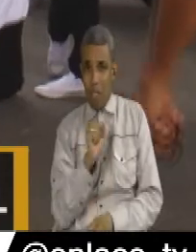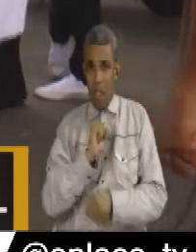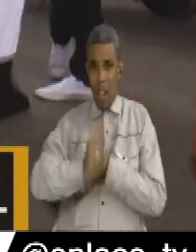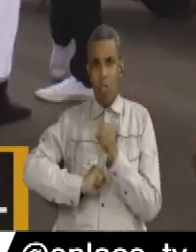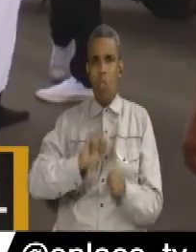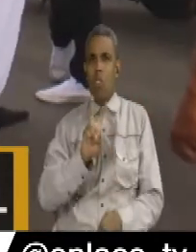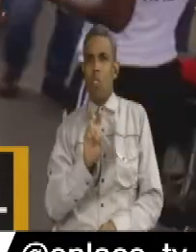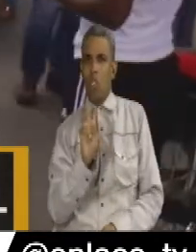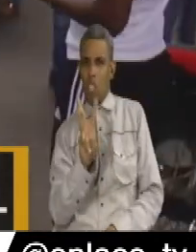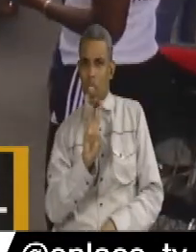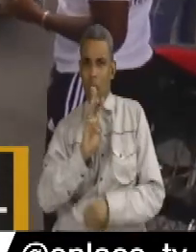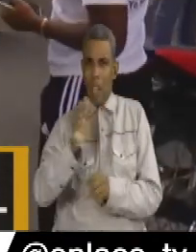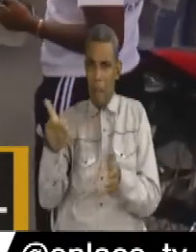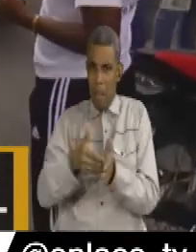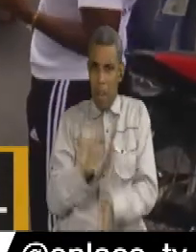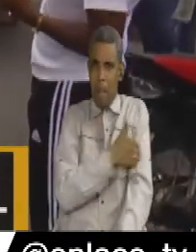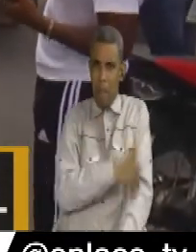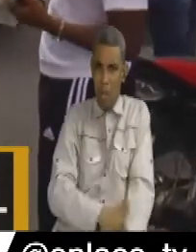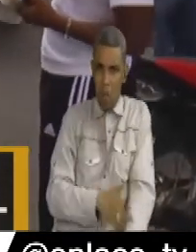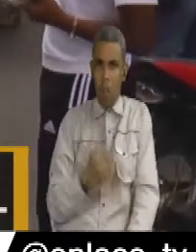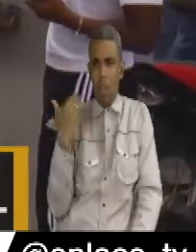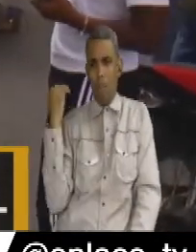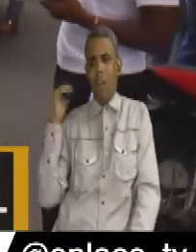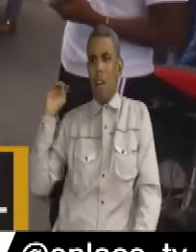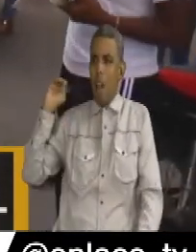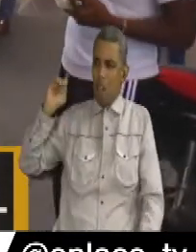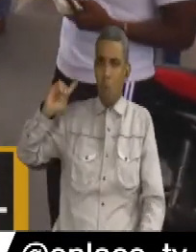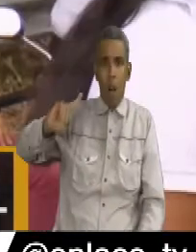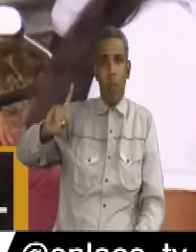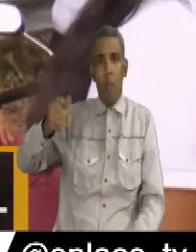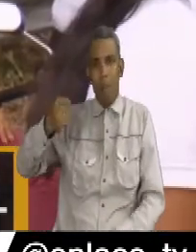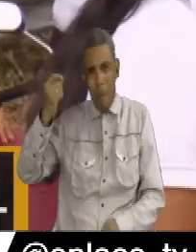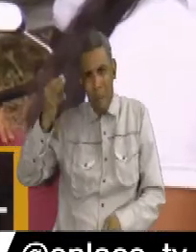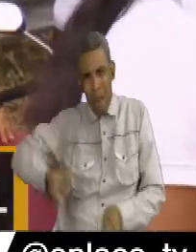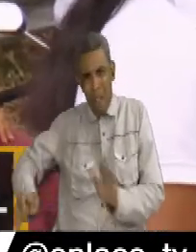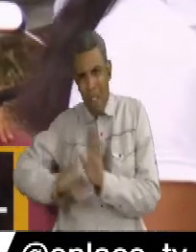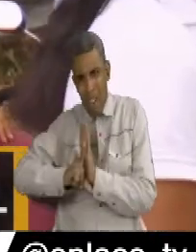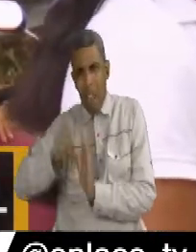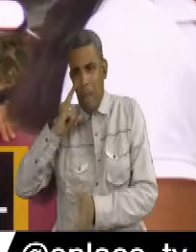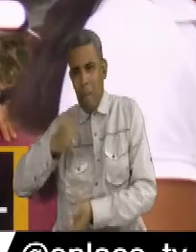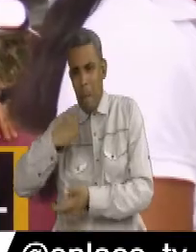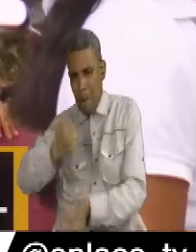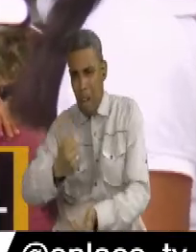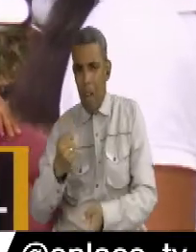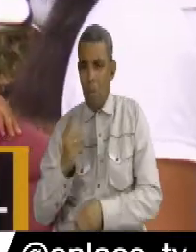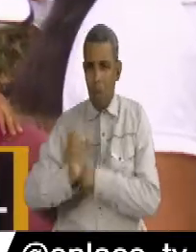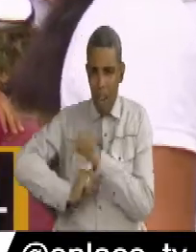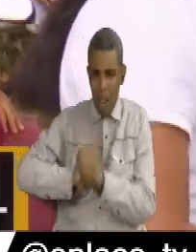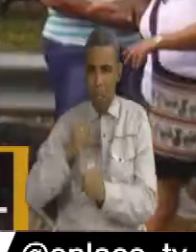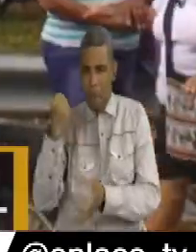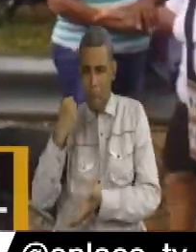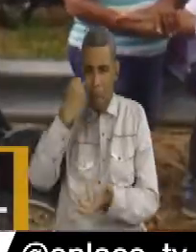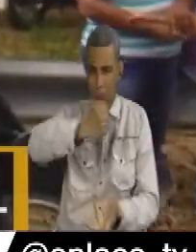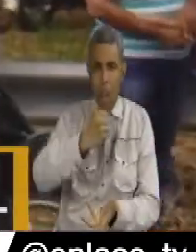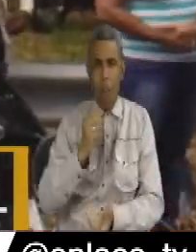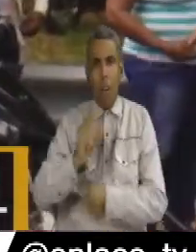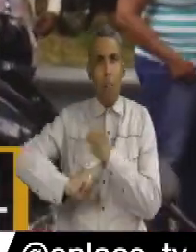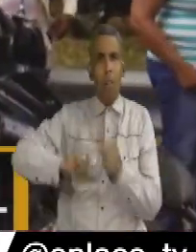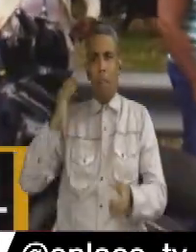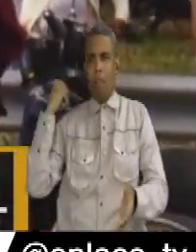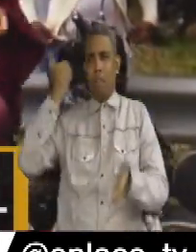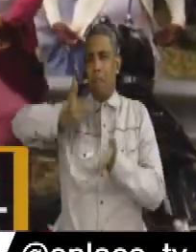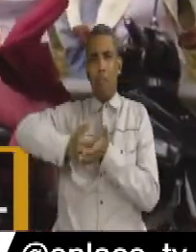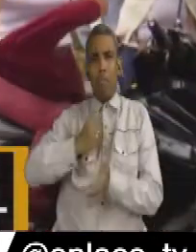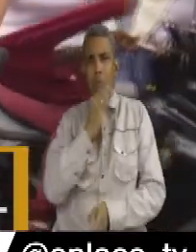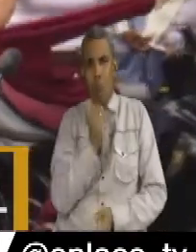que definanciaron en estos años. Entonces, que esas propuestas pasen y que realmente sean las